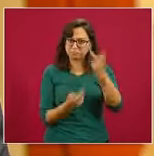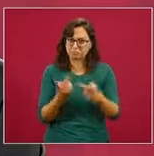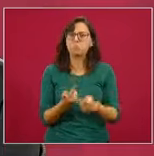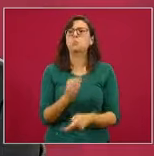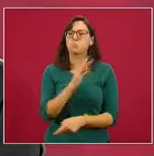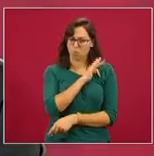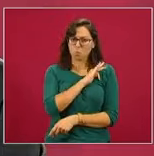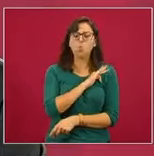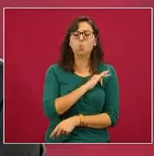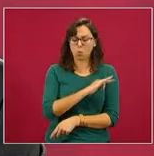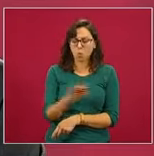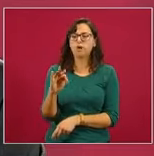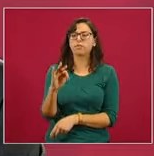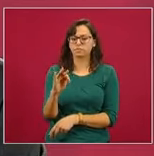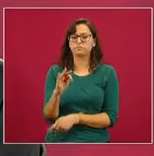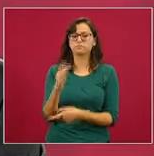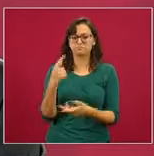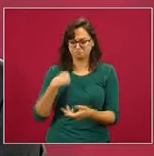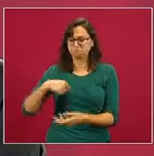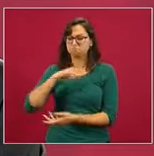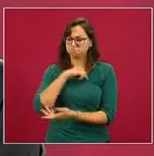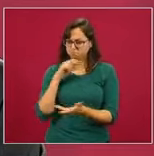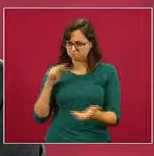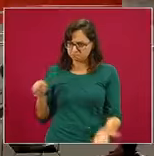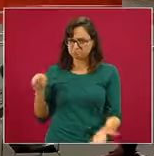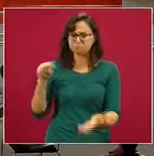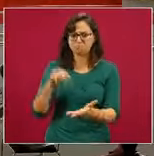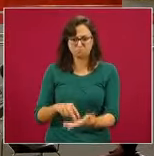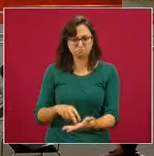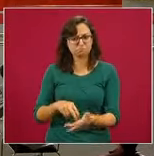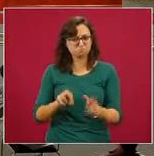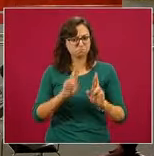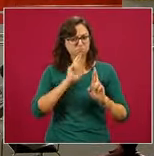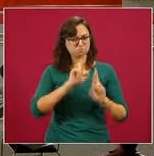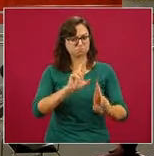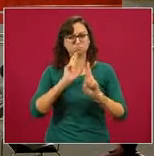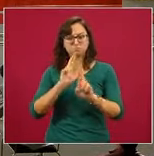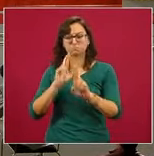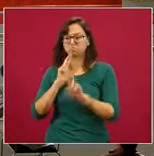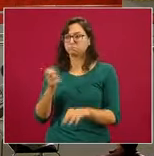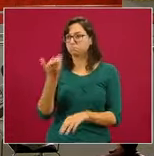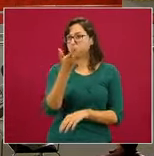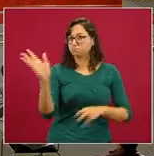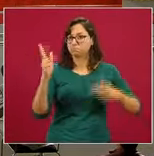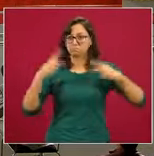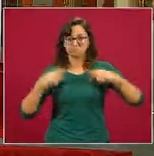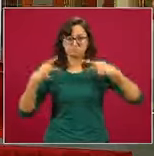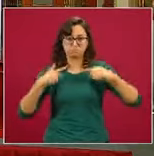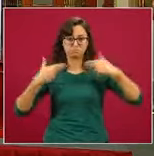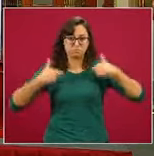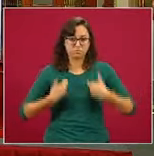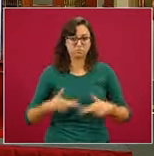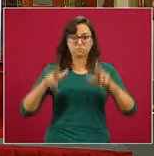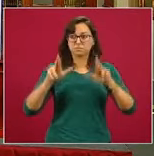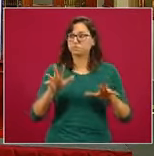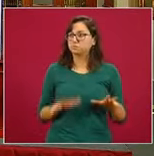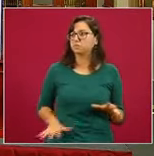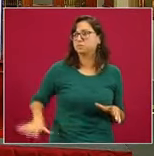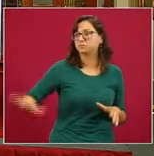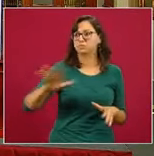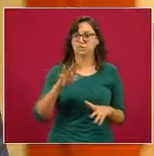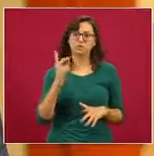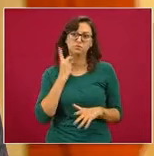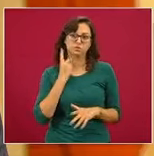pudieran tener los representantes directos del pueblo, que son los miembros del Poder